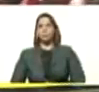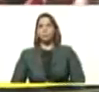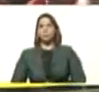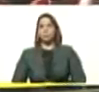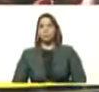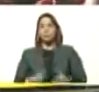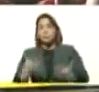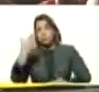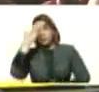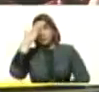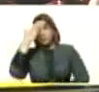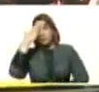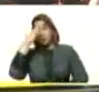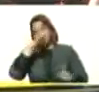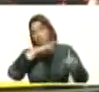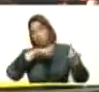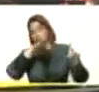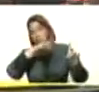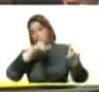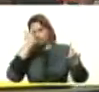cuando supe de la conspiración